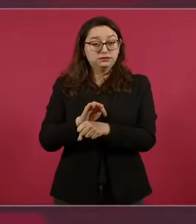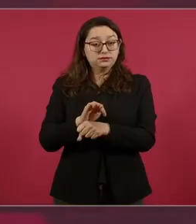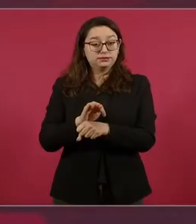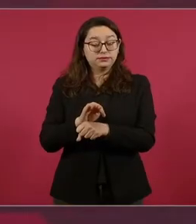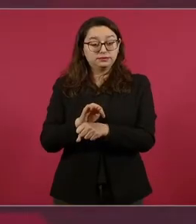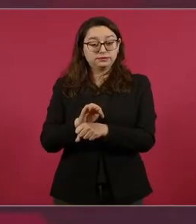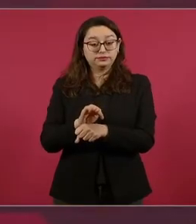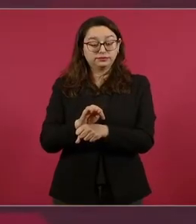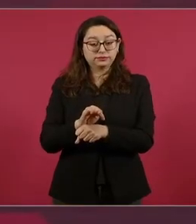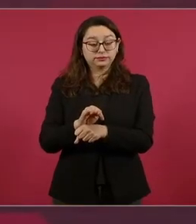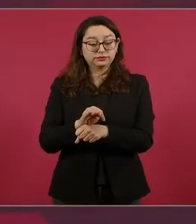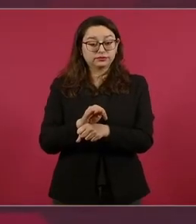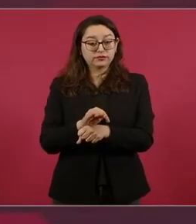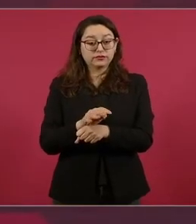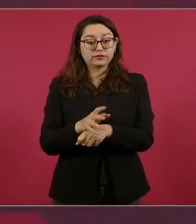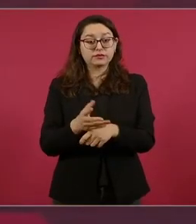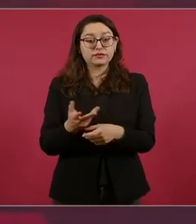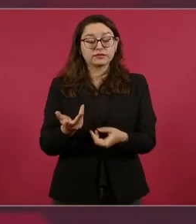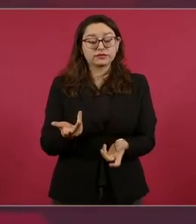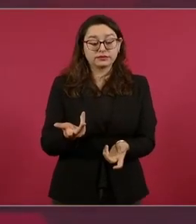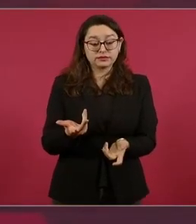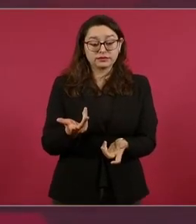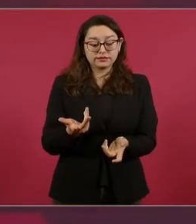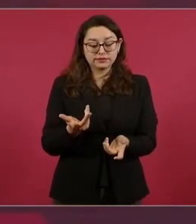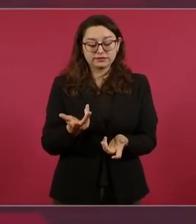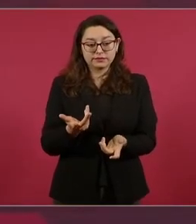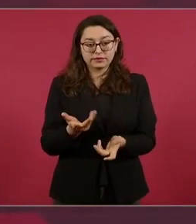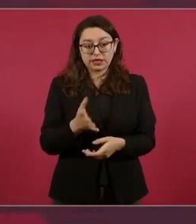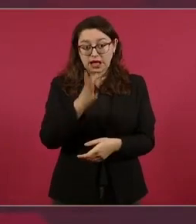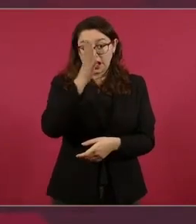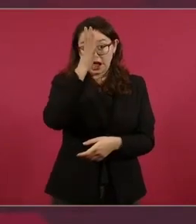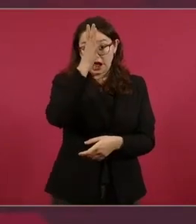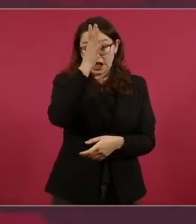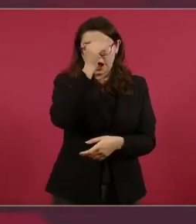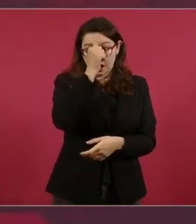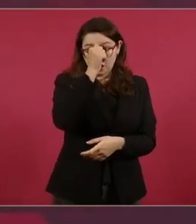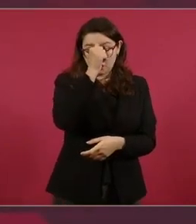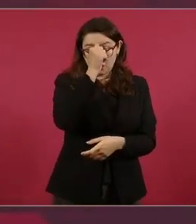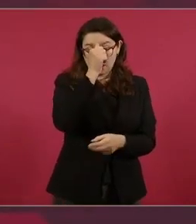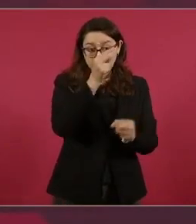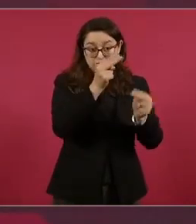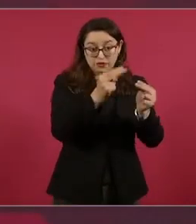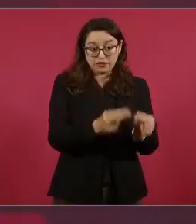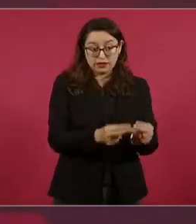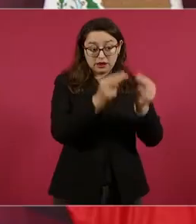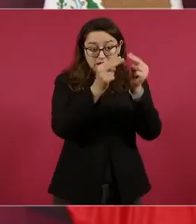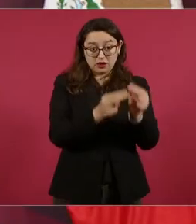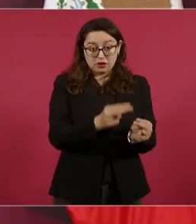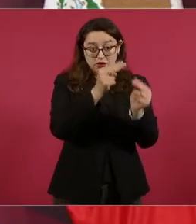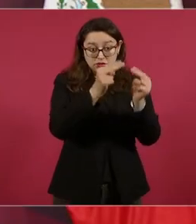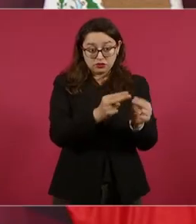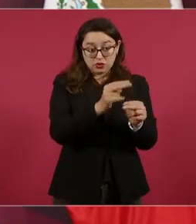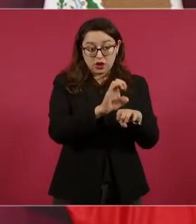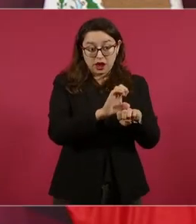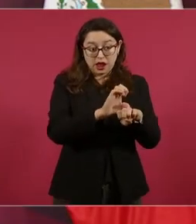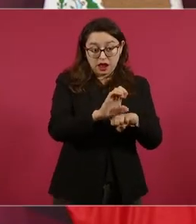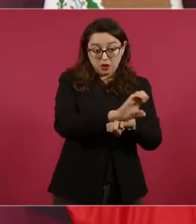porque no se suscribió el acuerdo comercial con